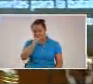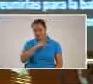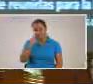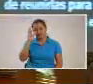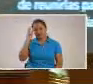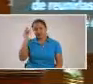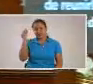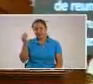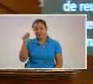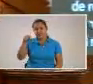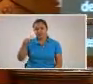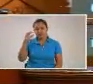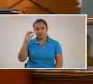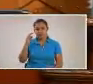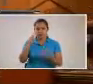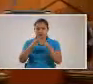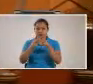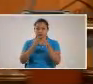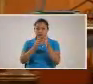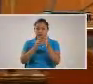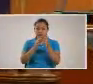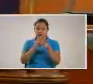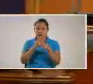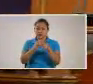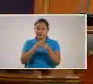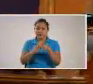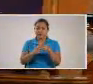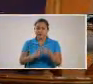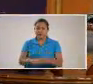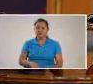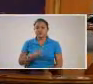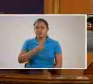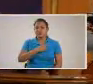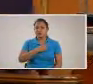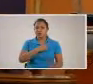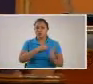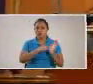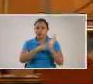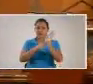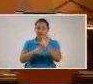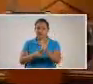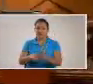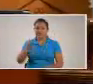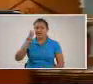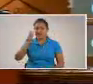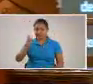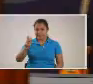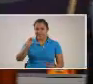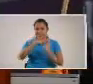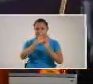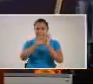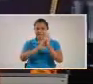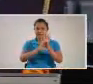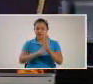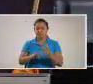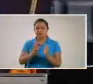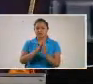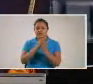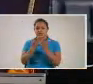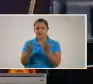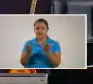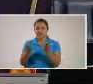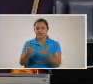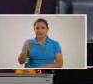nombres, Gog y Magog, solo aparecen en tres capítulos de la Biblia.